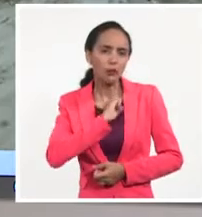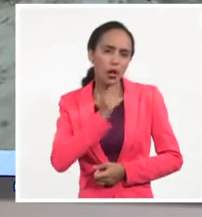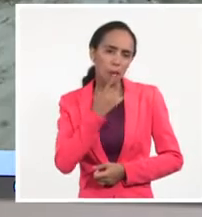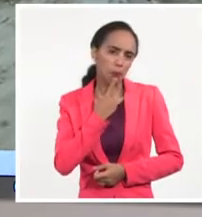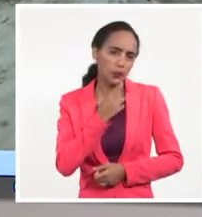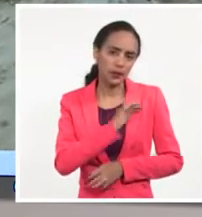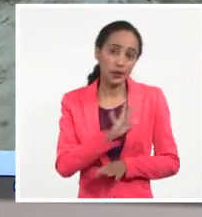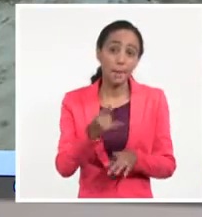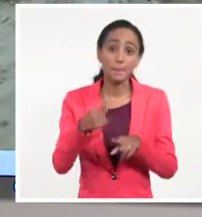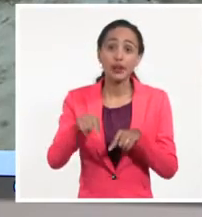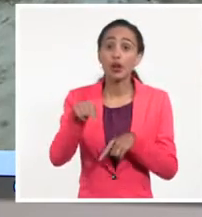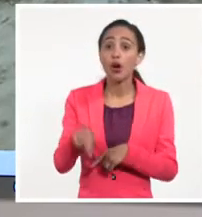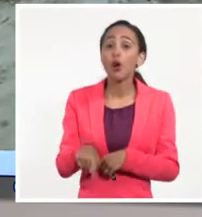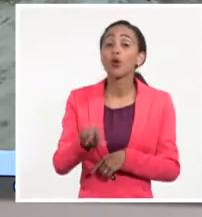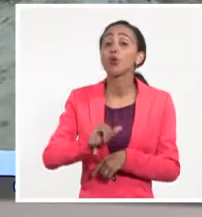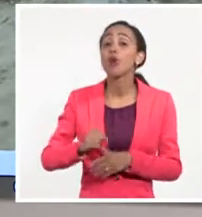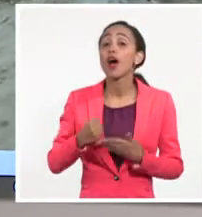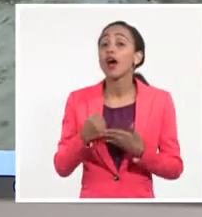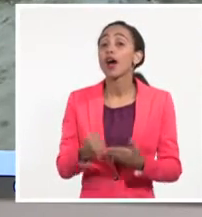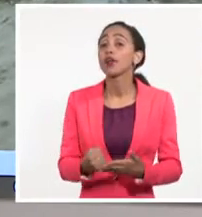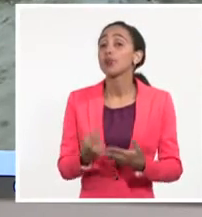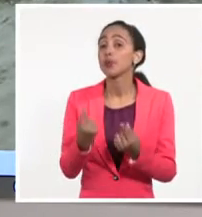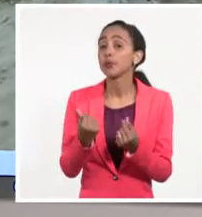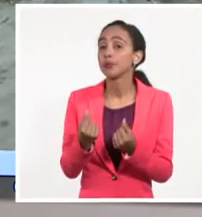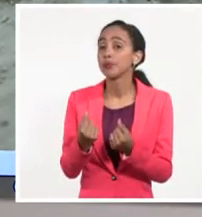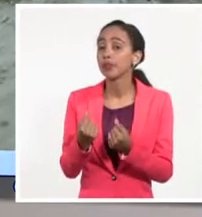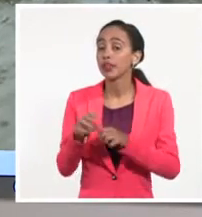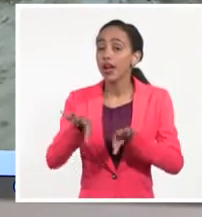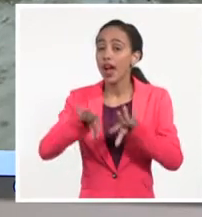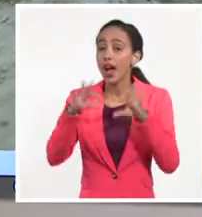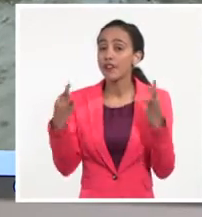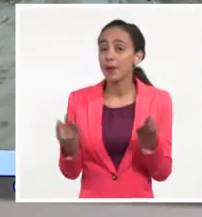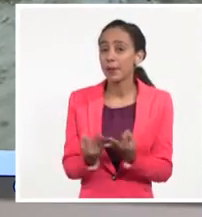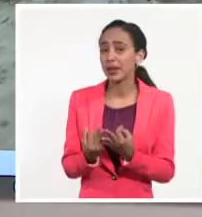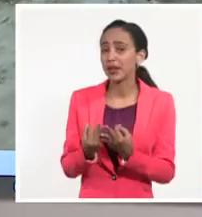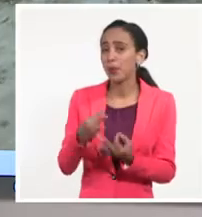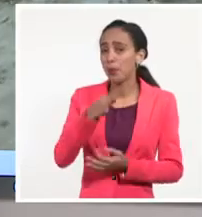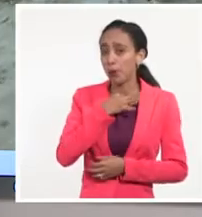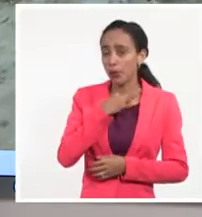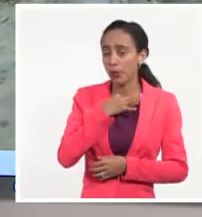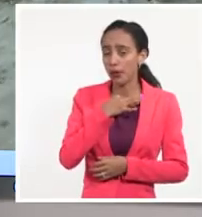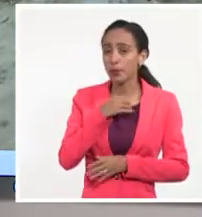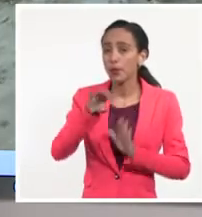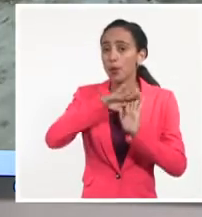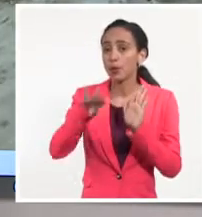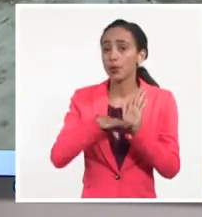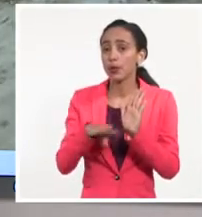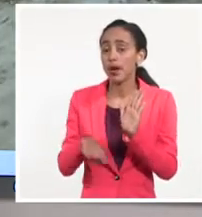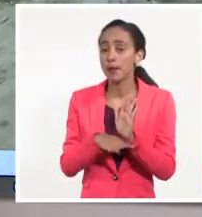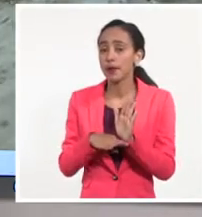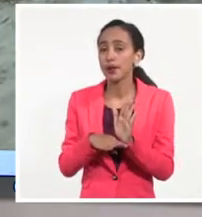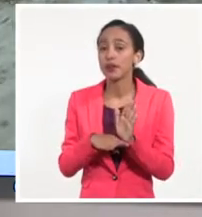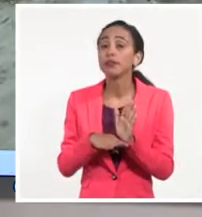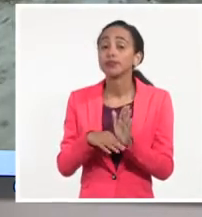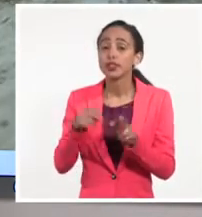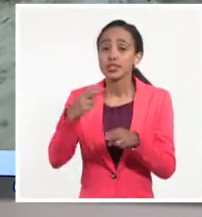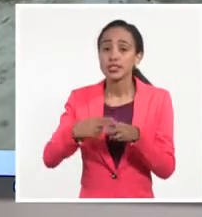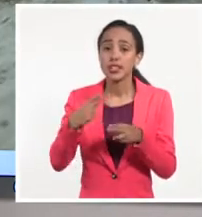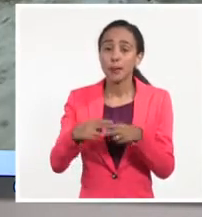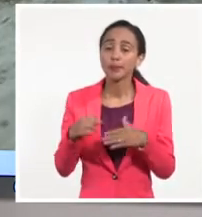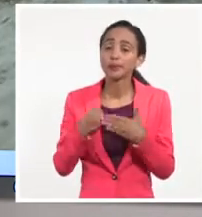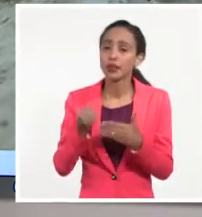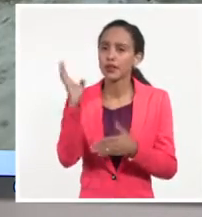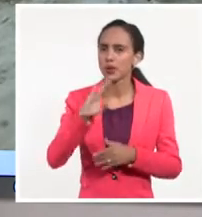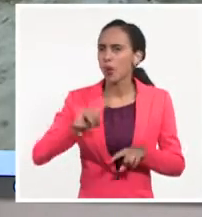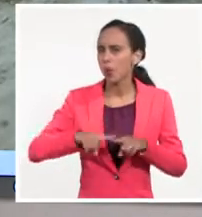ha aumentado la ayuda monetaria a familias de bajos ingresos en el programa Auxilio Brasil y lo ha hecho porque necesita votos y